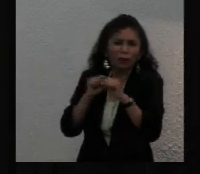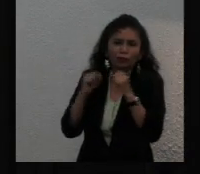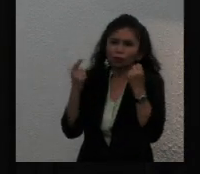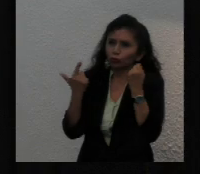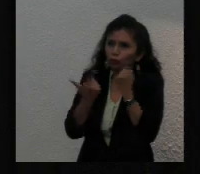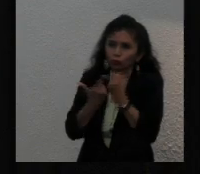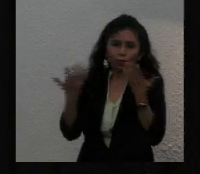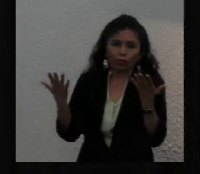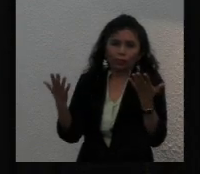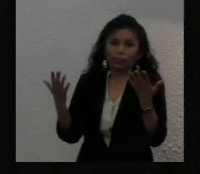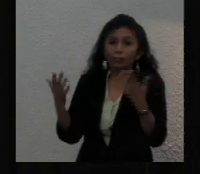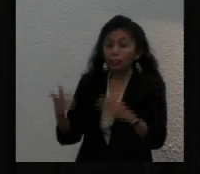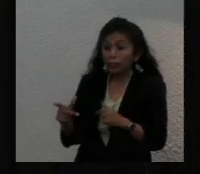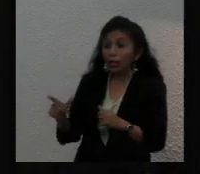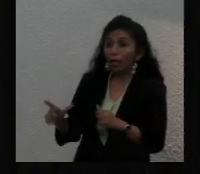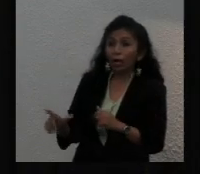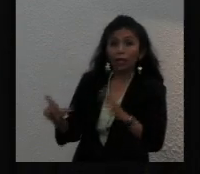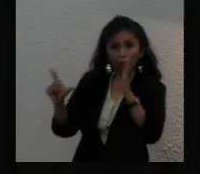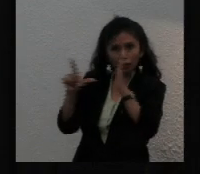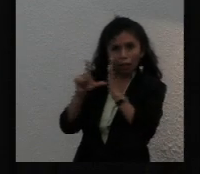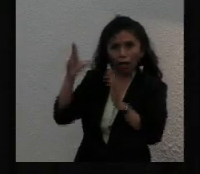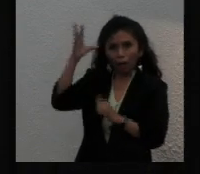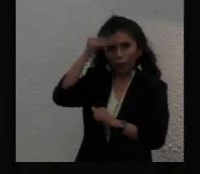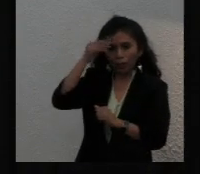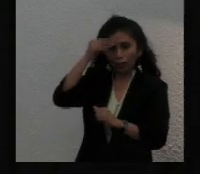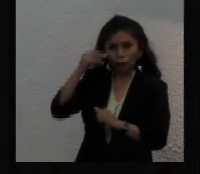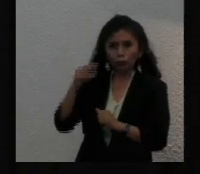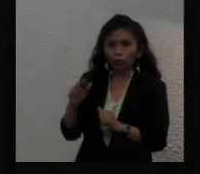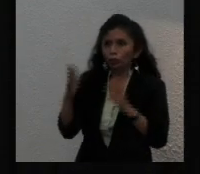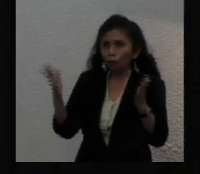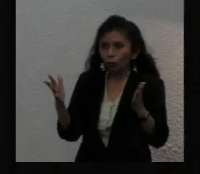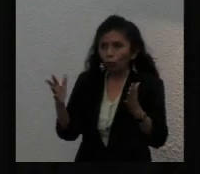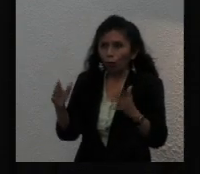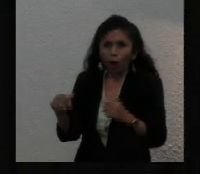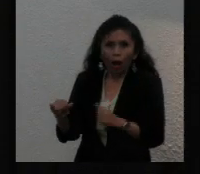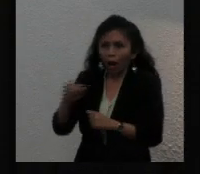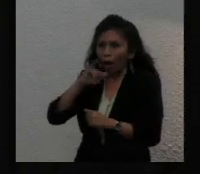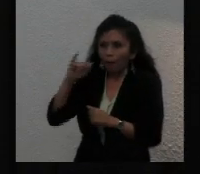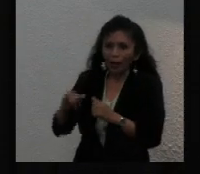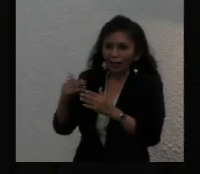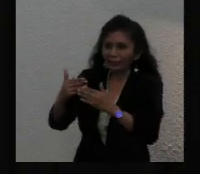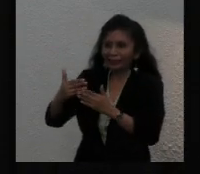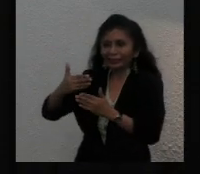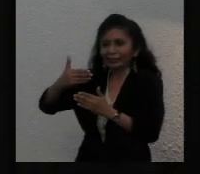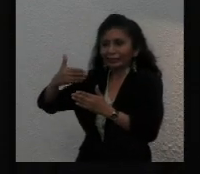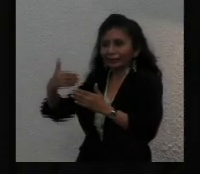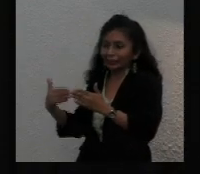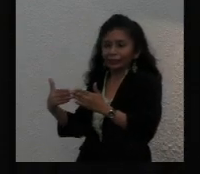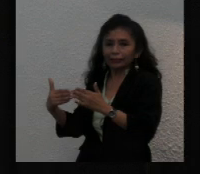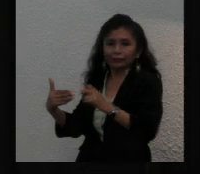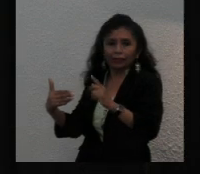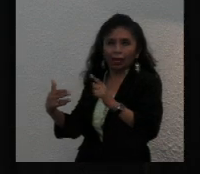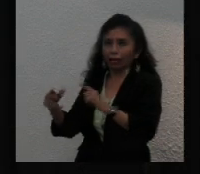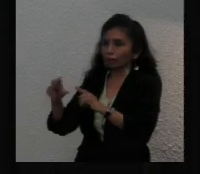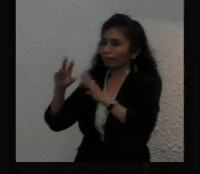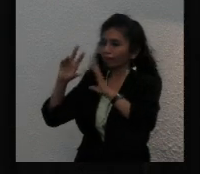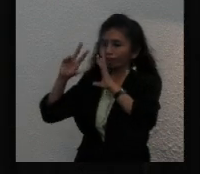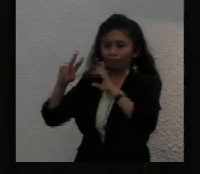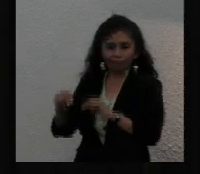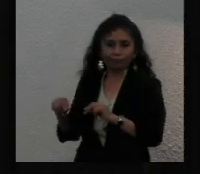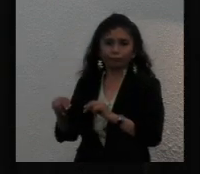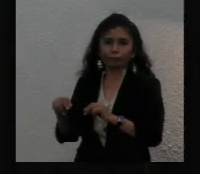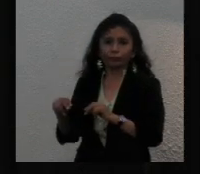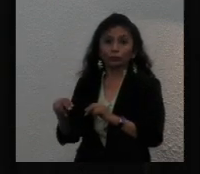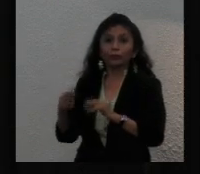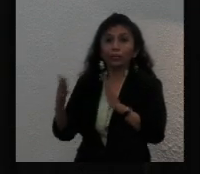hondas y cuya lección aprendida nos dice que no debemos permitirnos retornar a esos tiempos y prácticas,